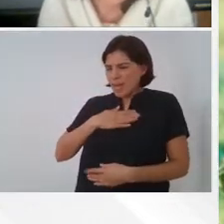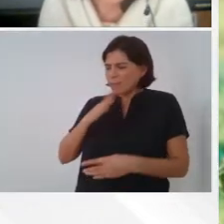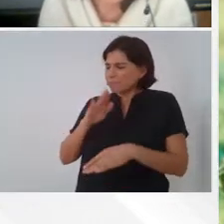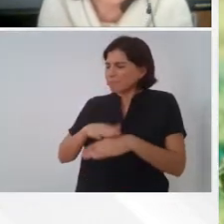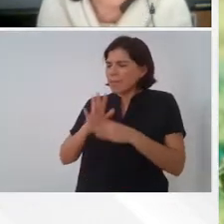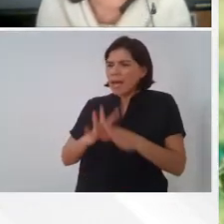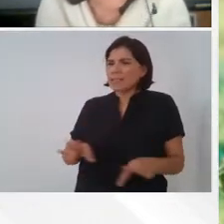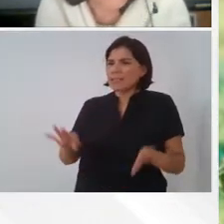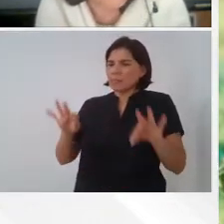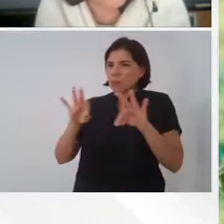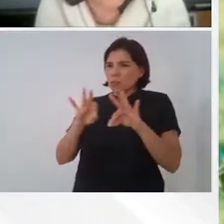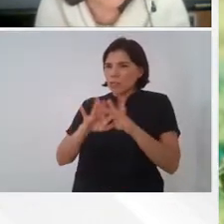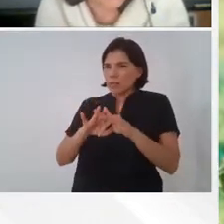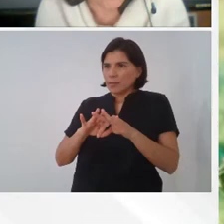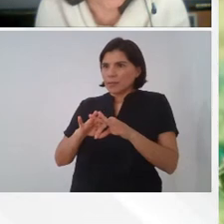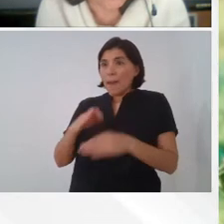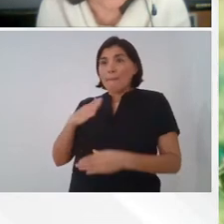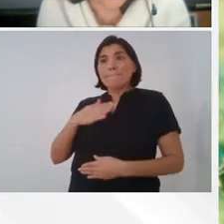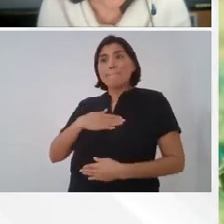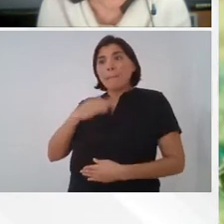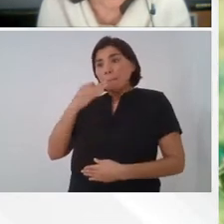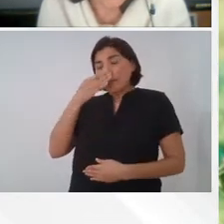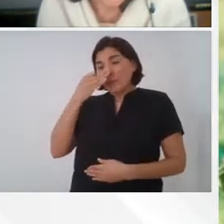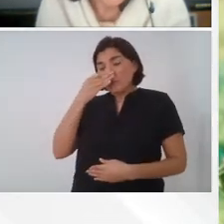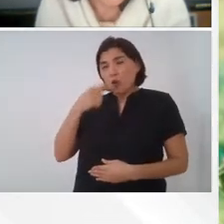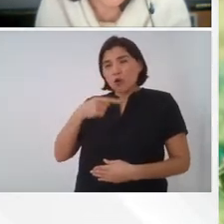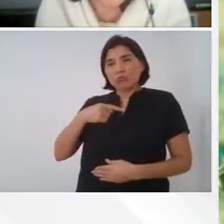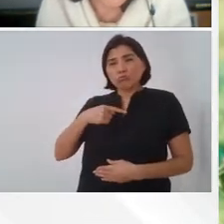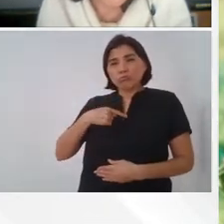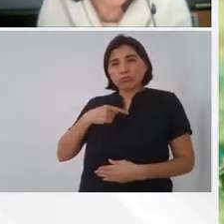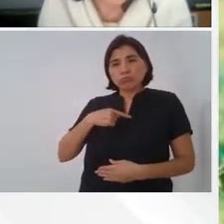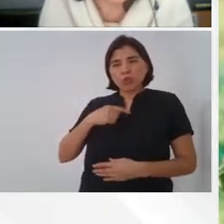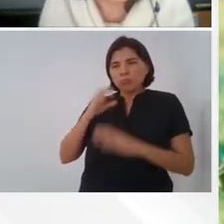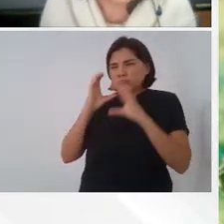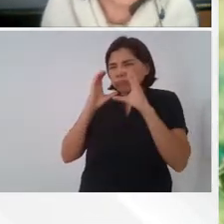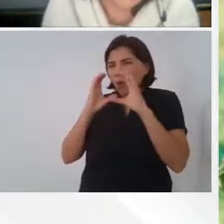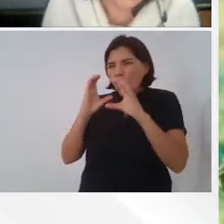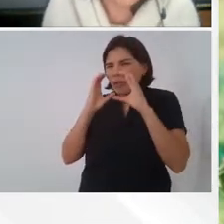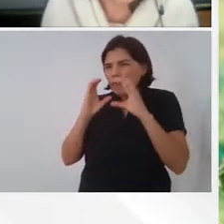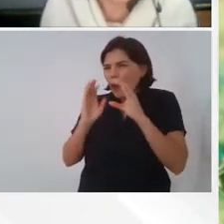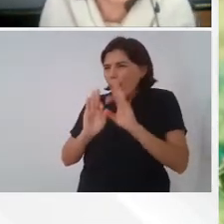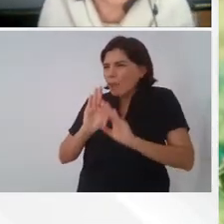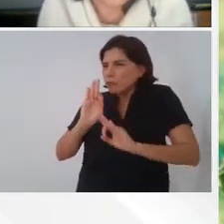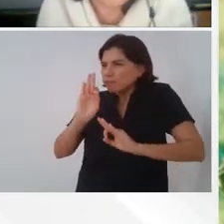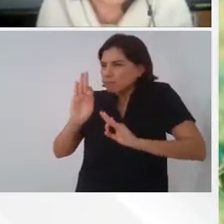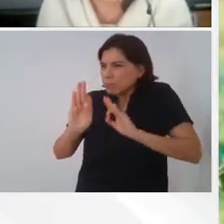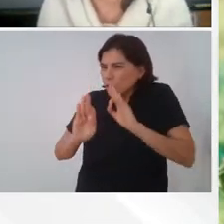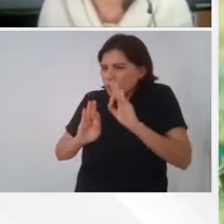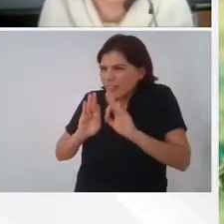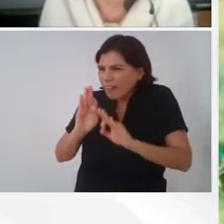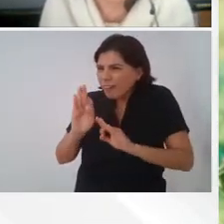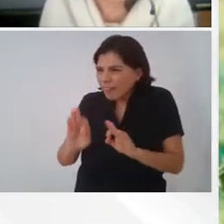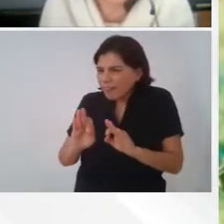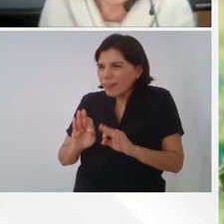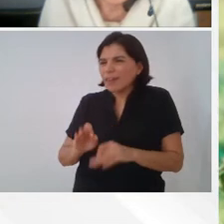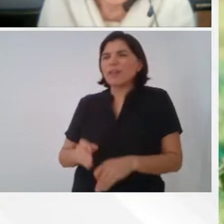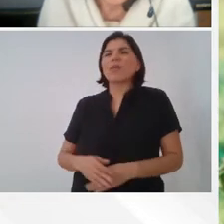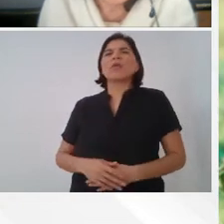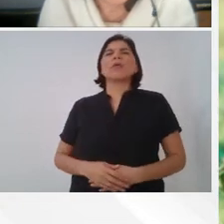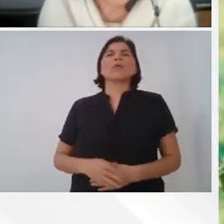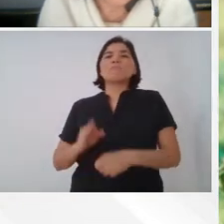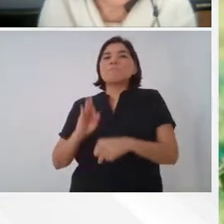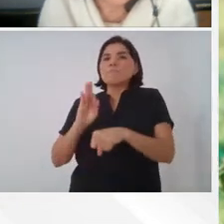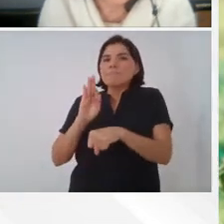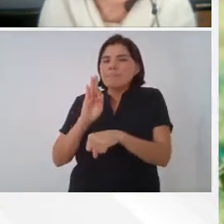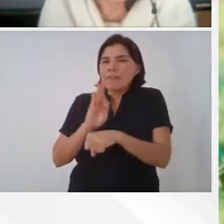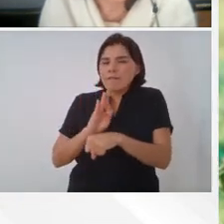globo, y le di abrigo con un biombo, y también la liberé de las orugas. Y